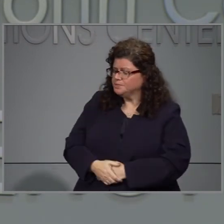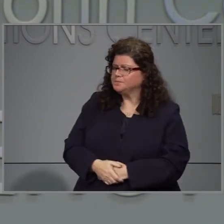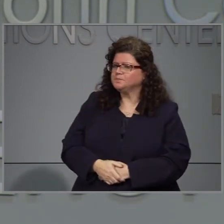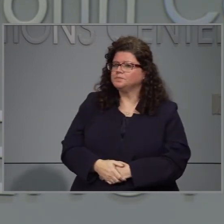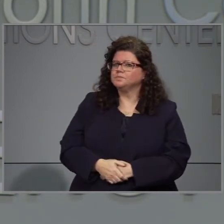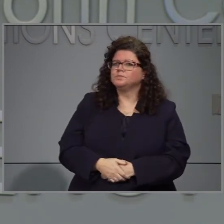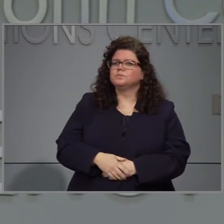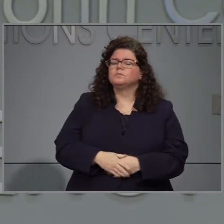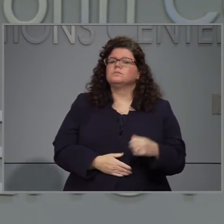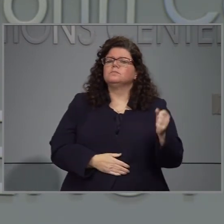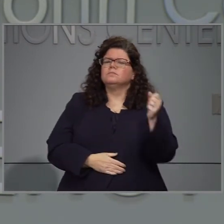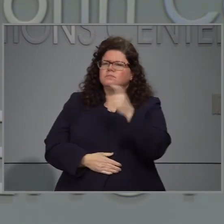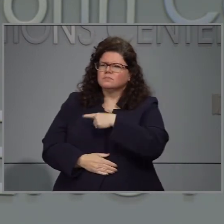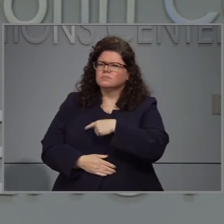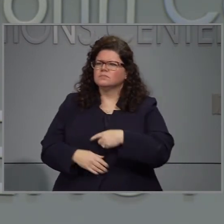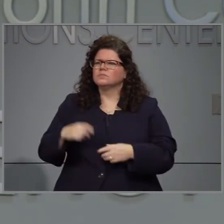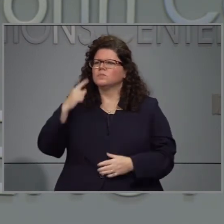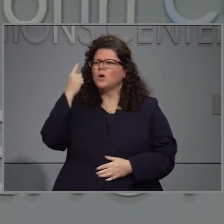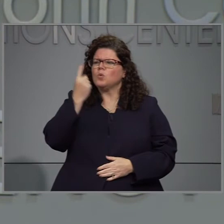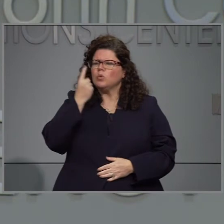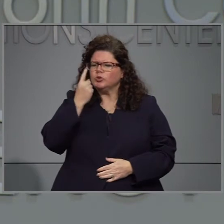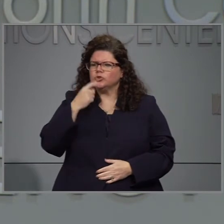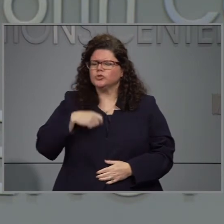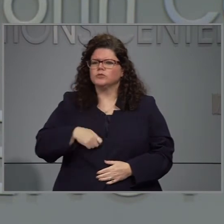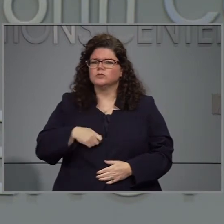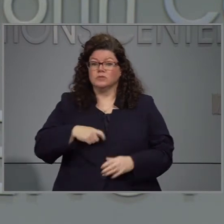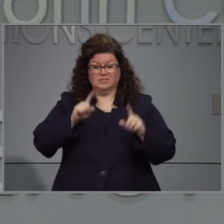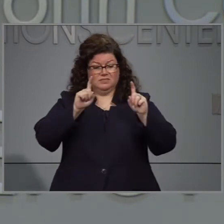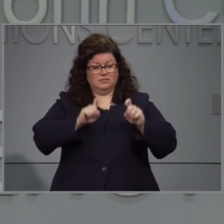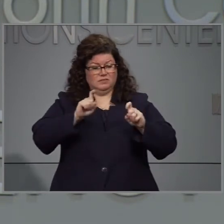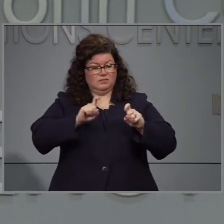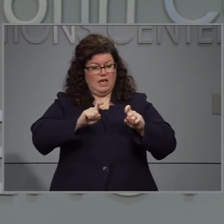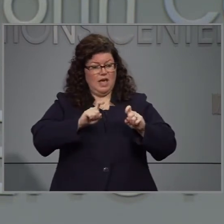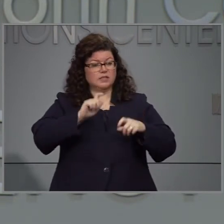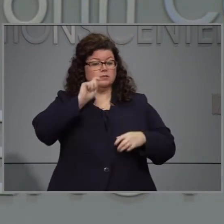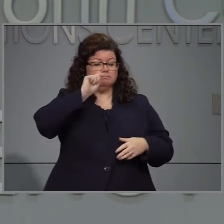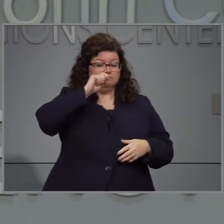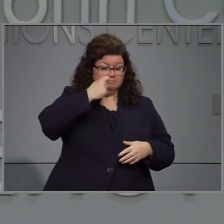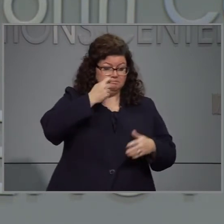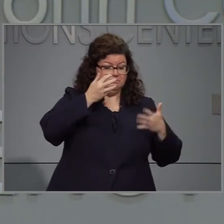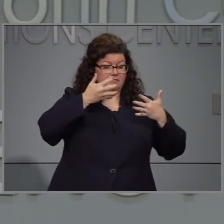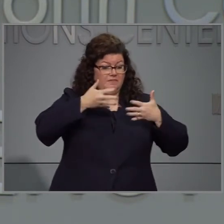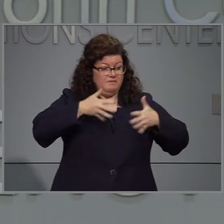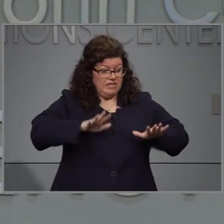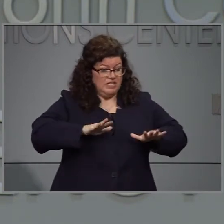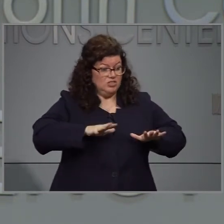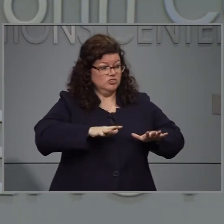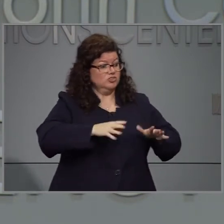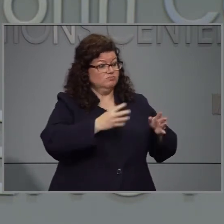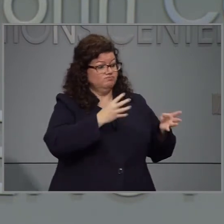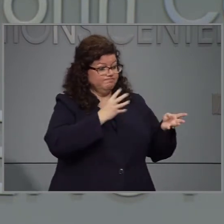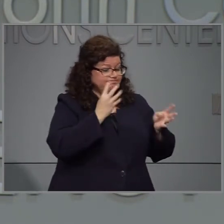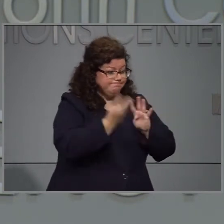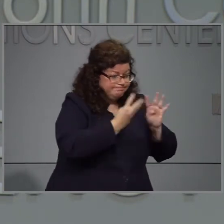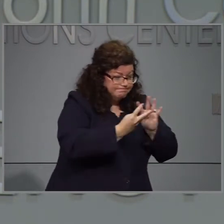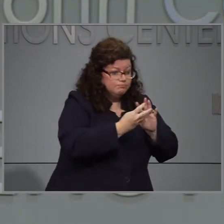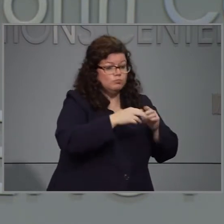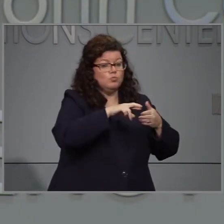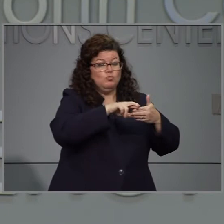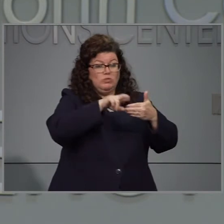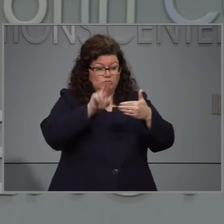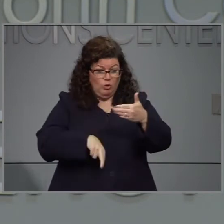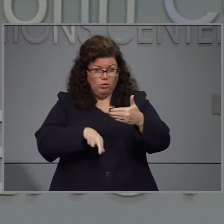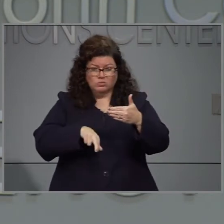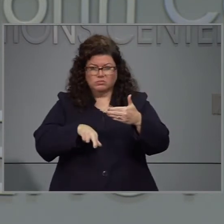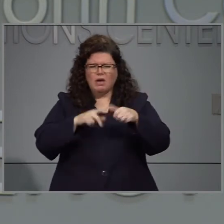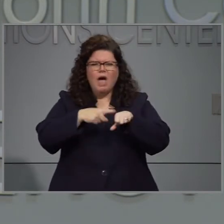Carolina Public Press. Me pregunto si pueden compartir el tiempo de respuesta para los resultados. Algunas personas con las que